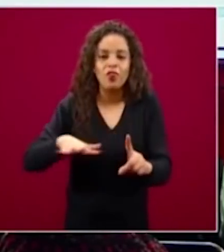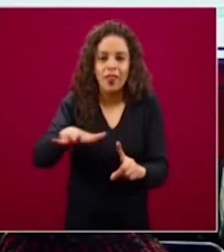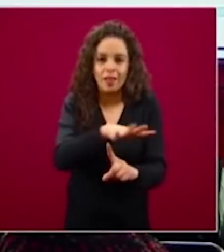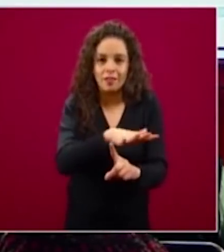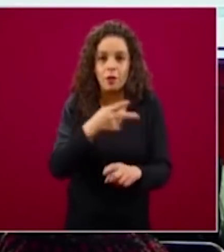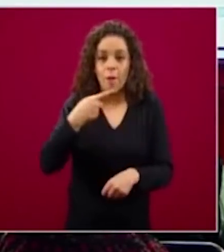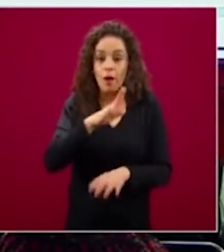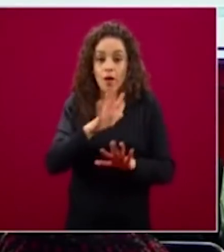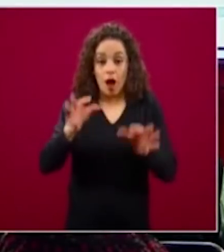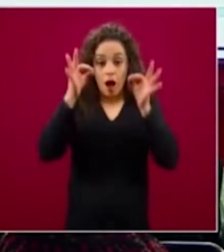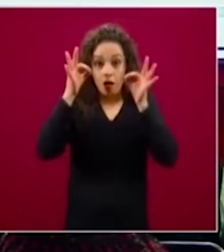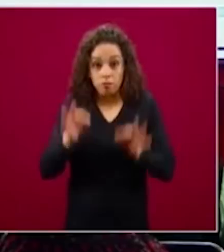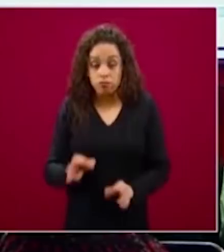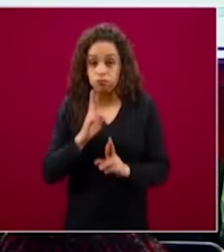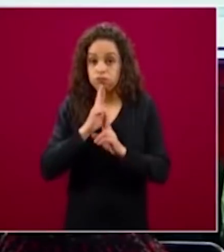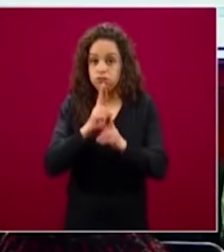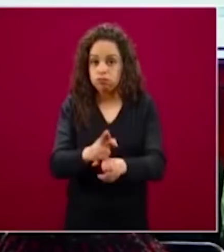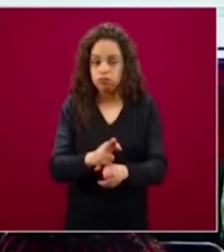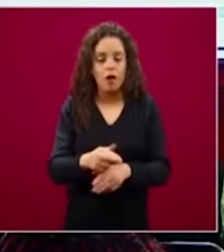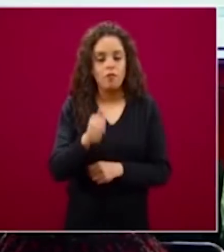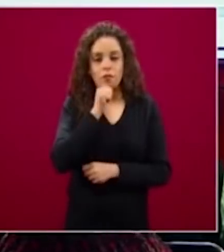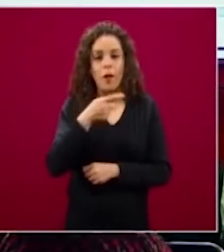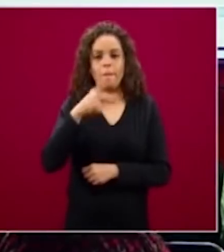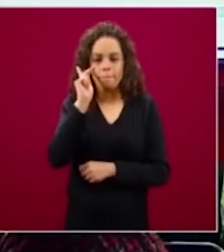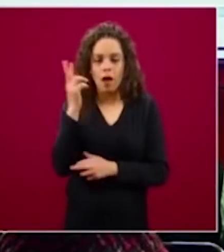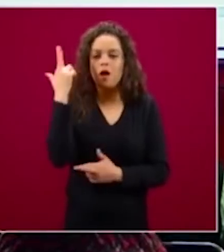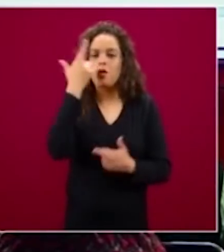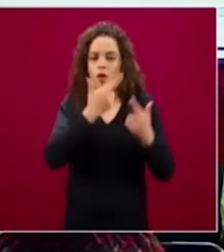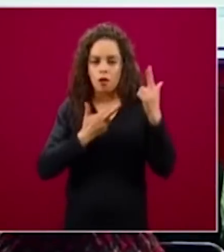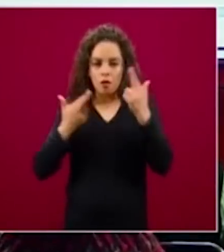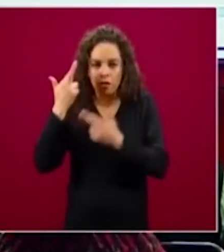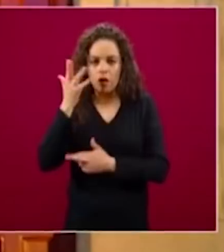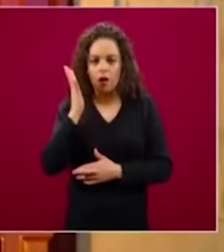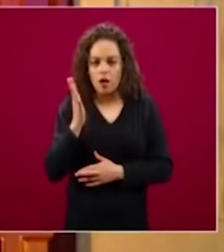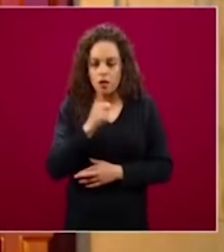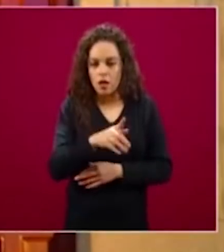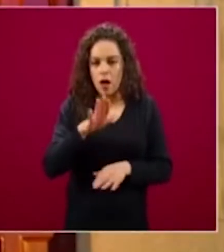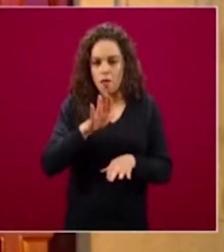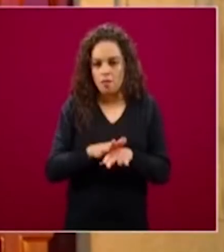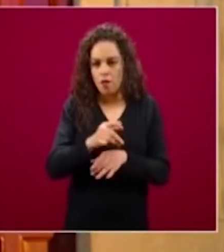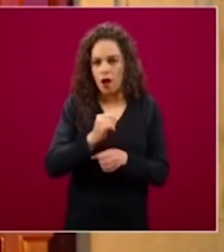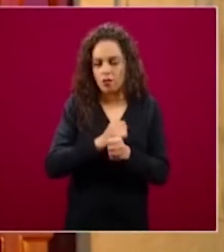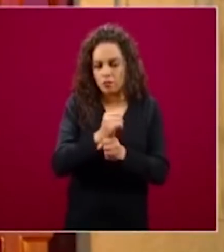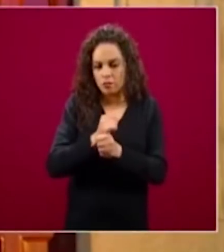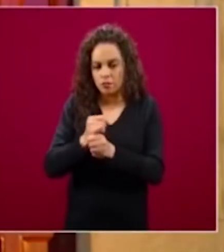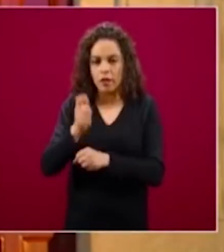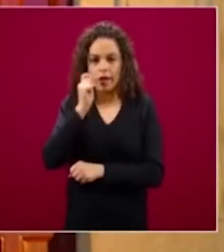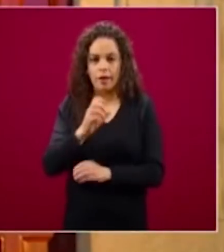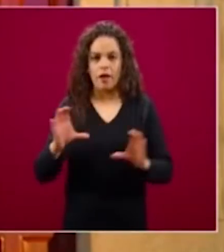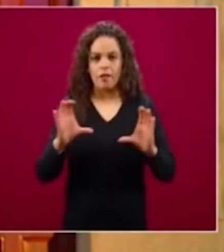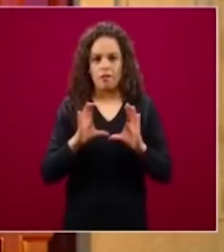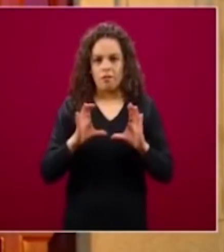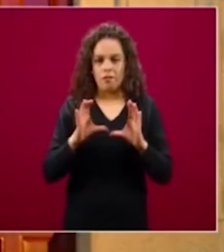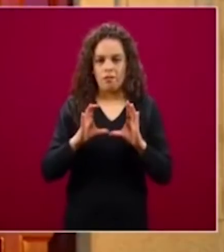resultados completos, pero ya empezamos a hacer varias exploraciones que incluyen la revisión de las actas de defunción,